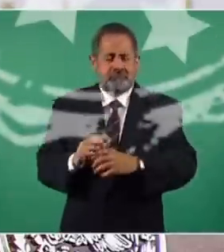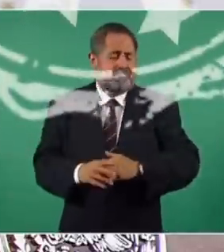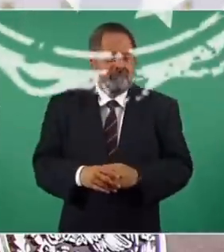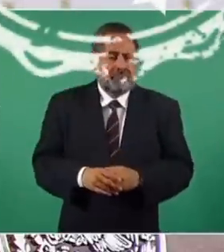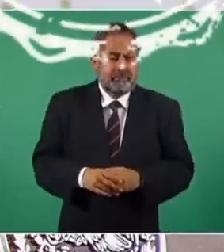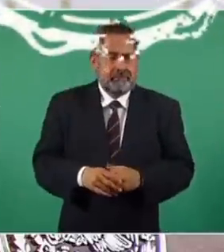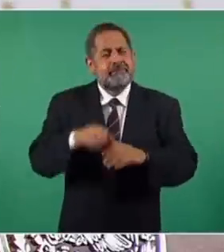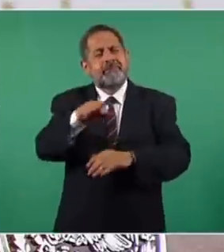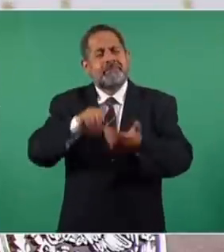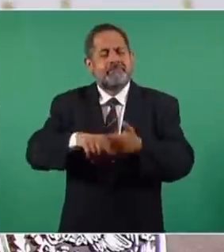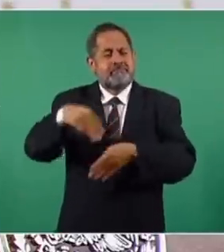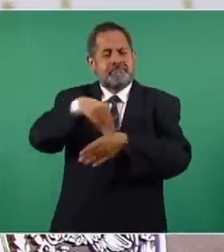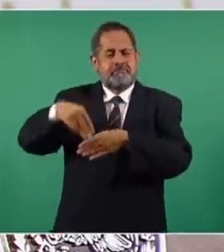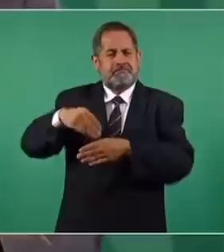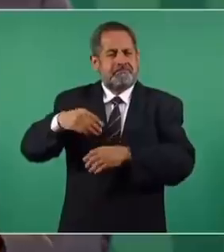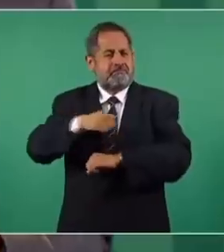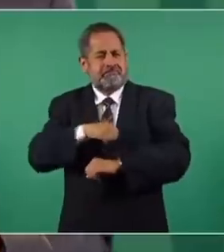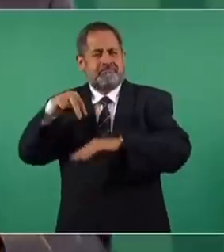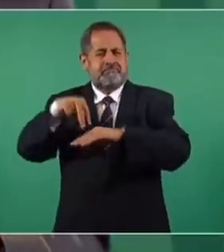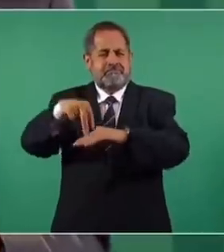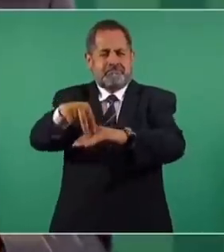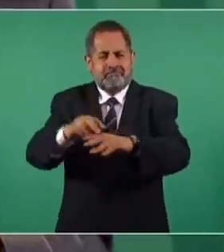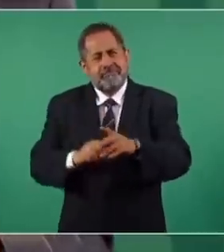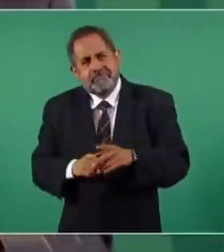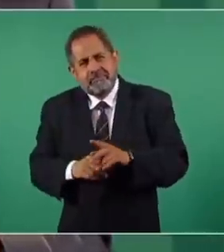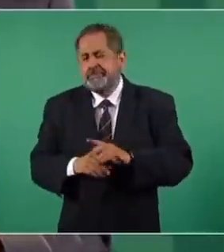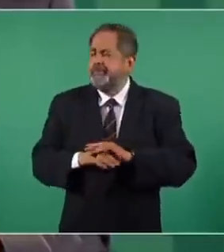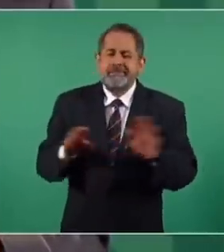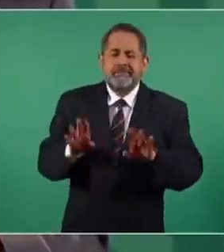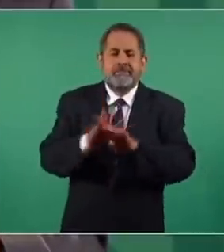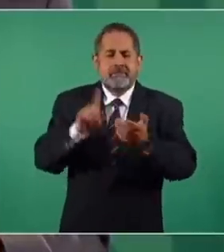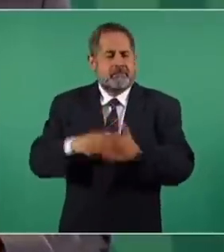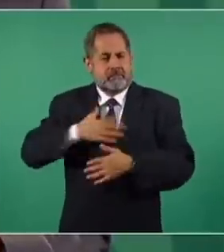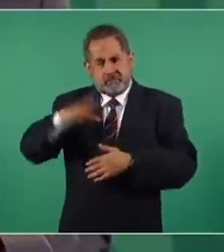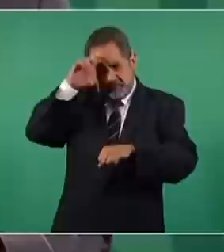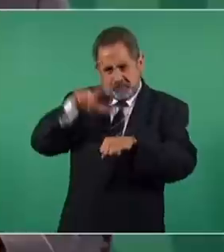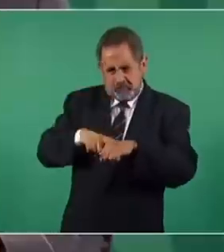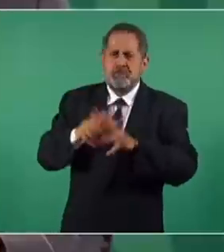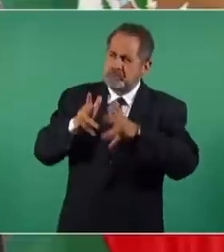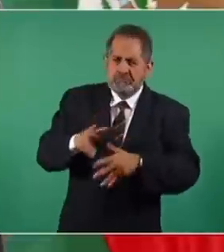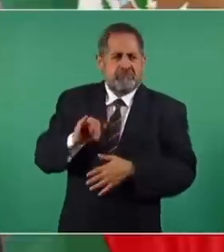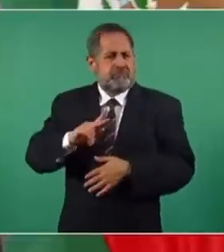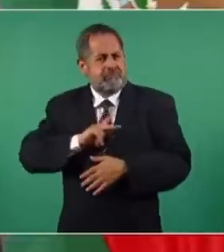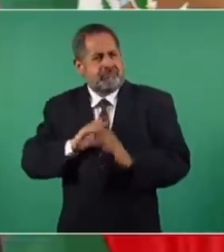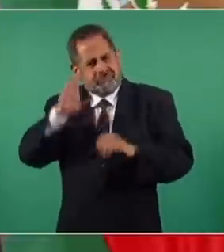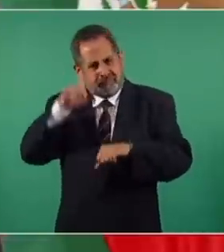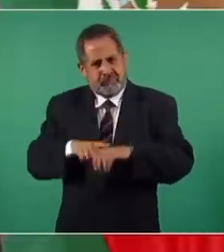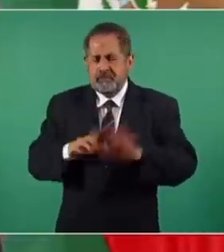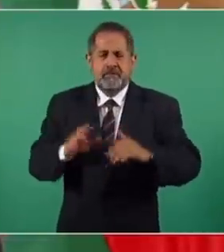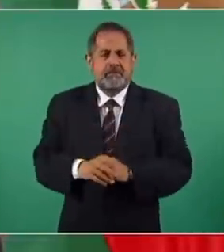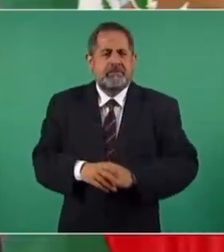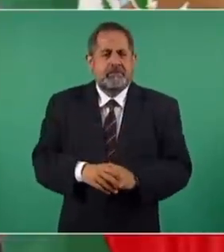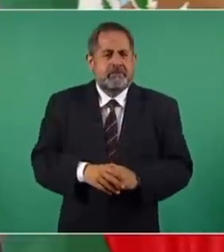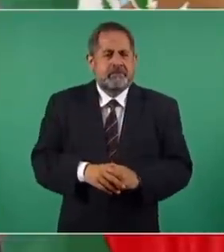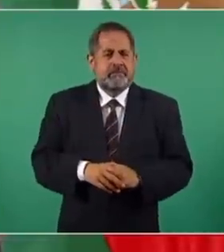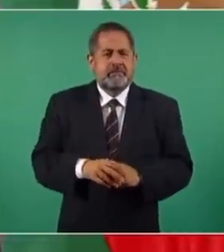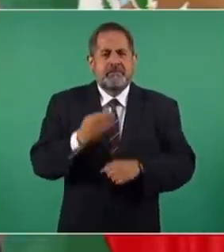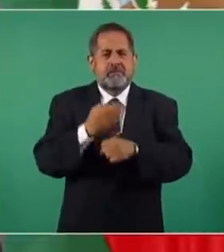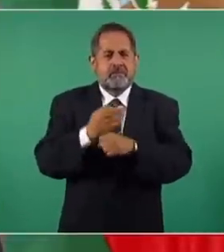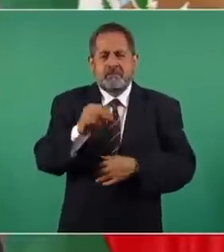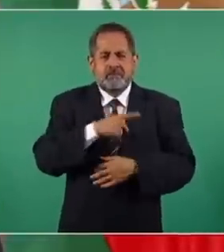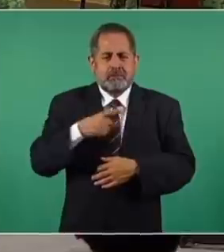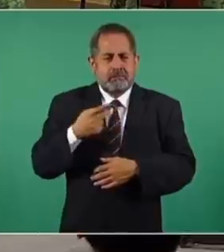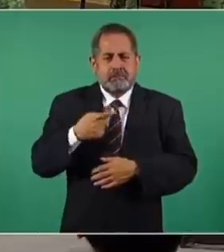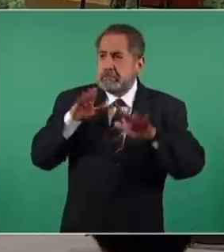Acerca de las estatuas, pues solo las que tienen que ver con nuestra cultura, porque ya no es tiempo de